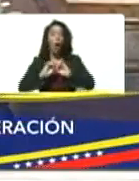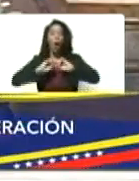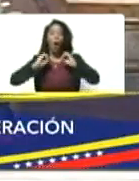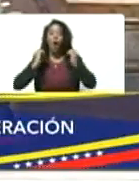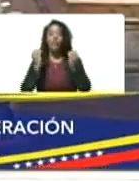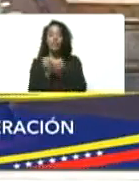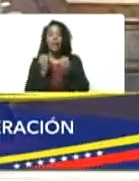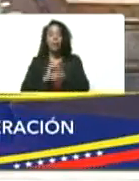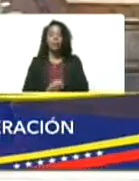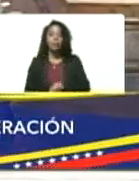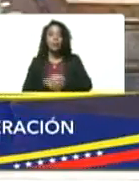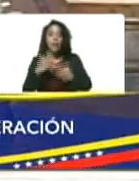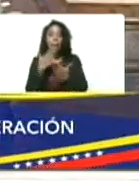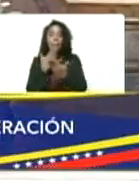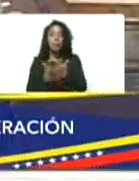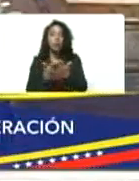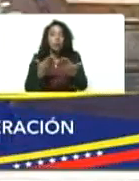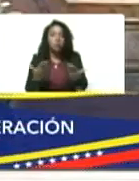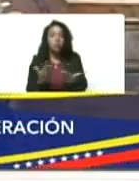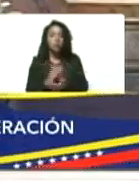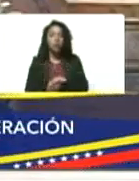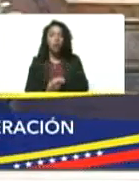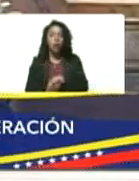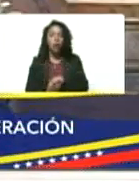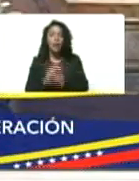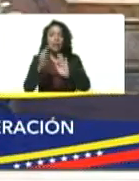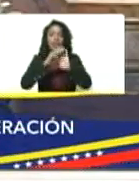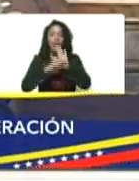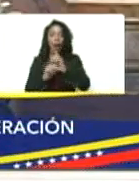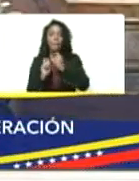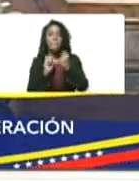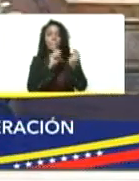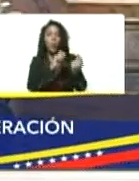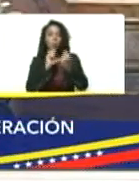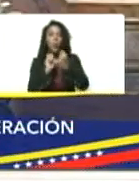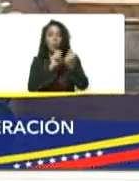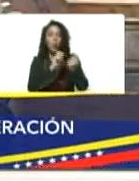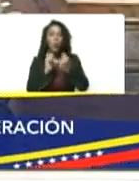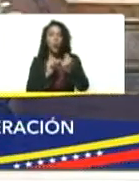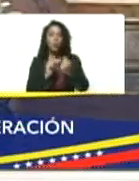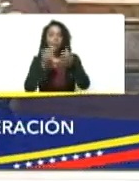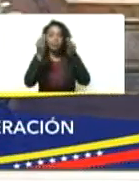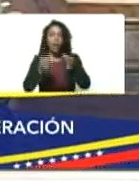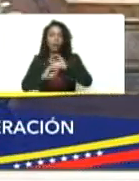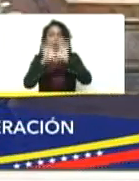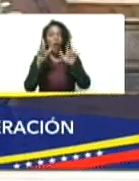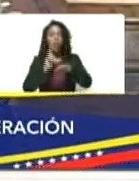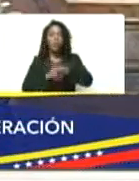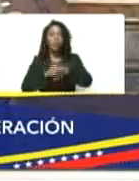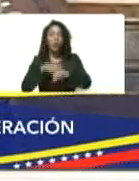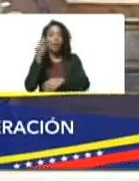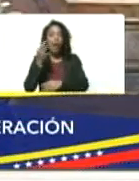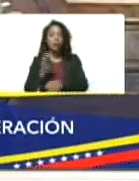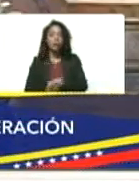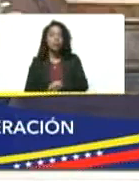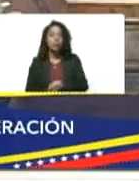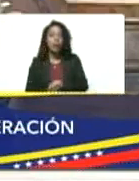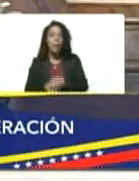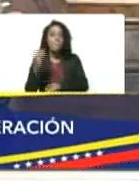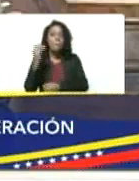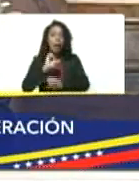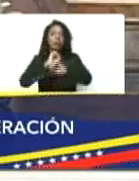que nos va a permitir un nivel de diálogo efectivo en tiempo real más